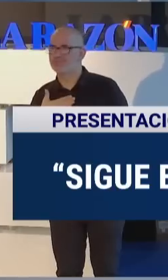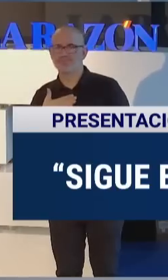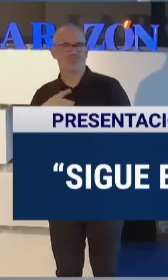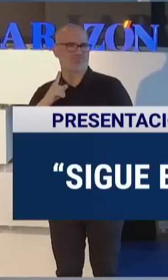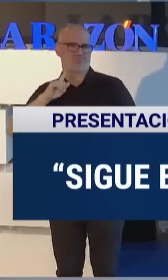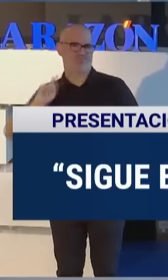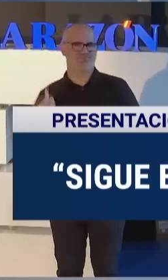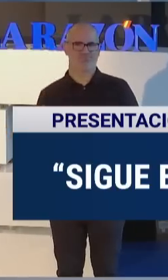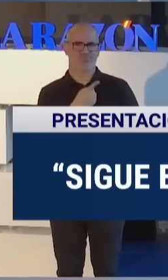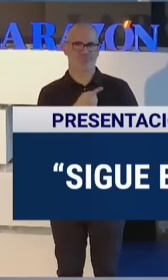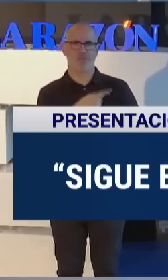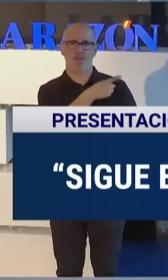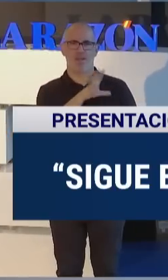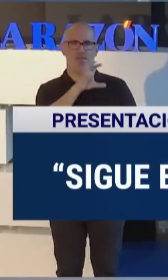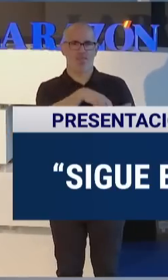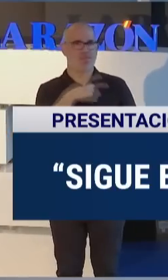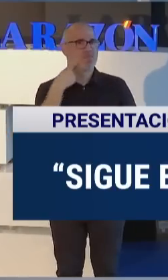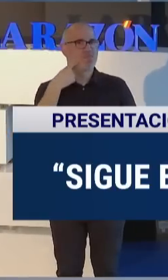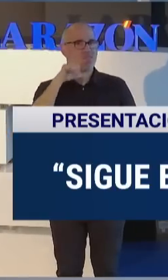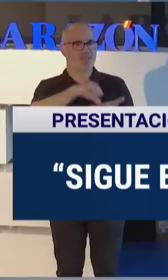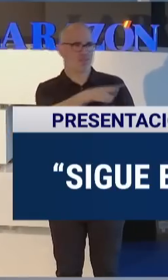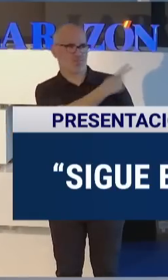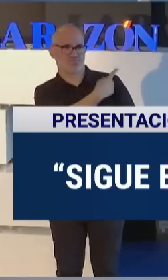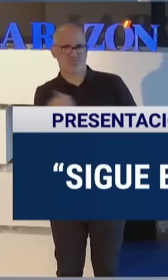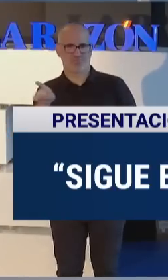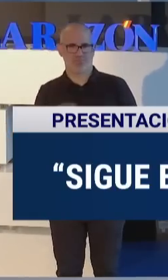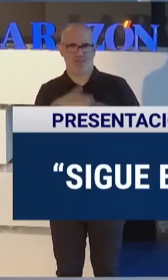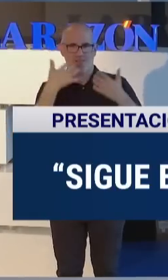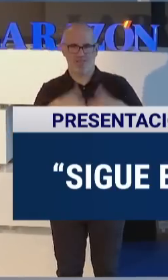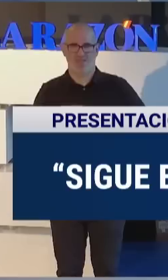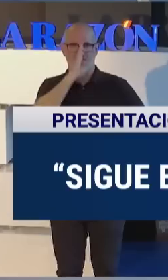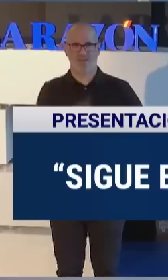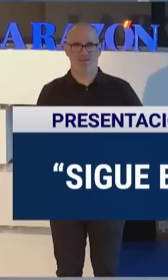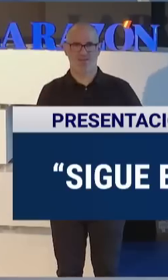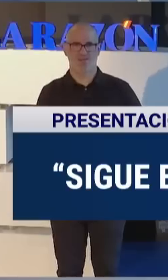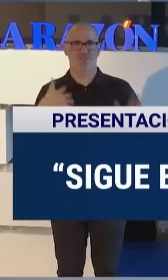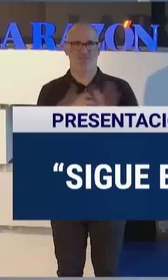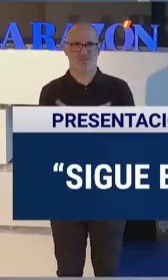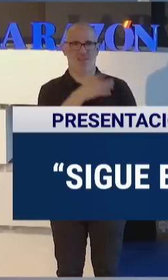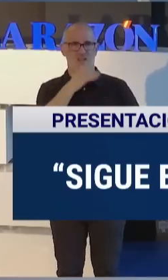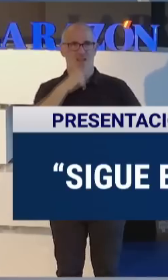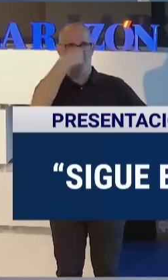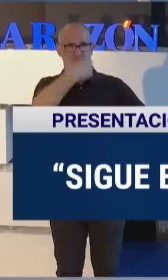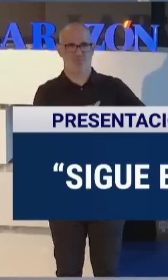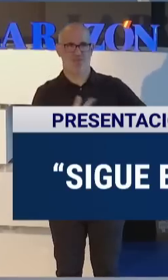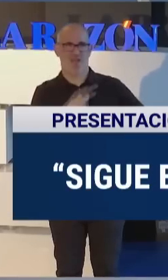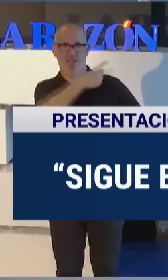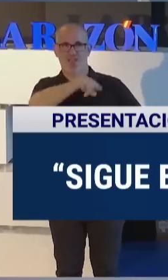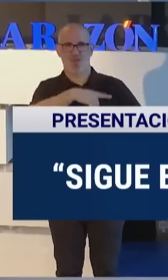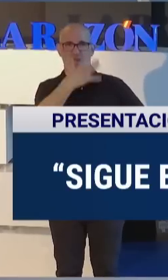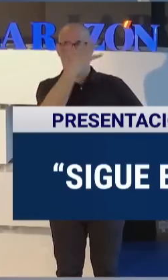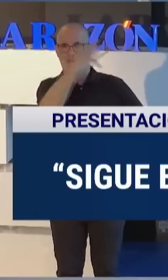como un mecanismo indirecto, que son estos instrumentos de los puts, que son puts americanos que encima me los pueden ejecutar cuando se les da la